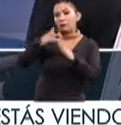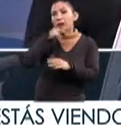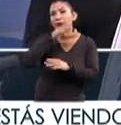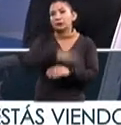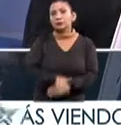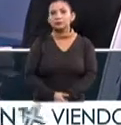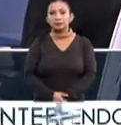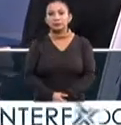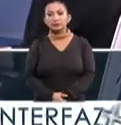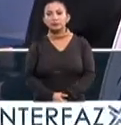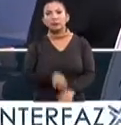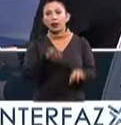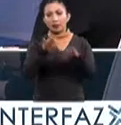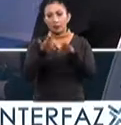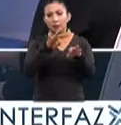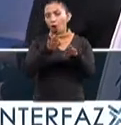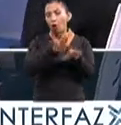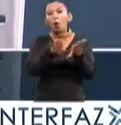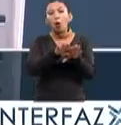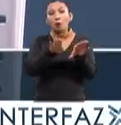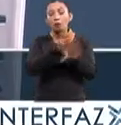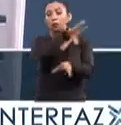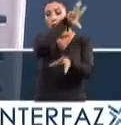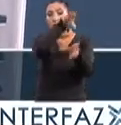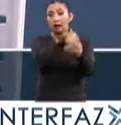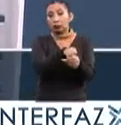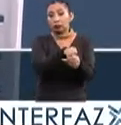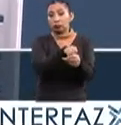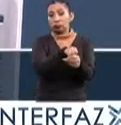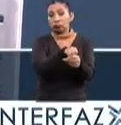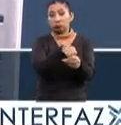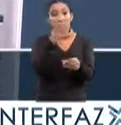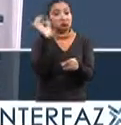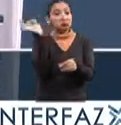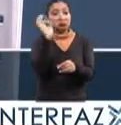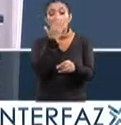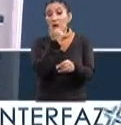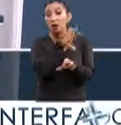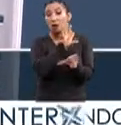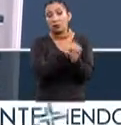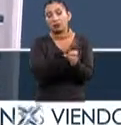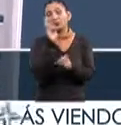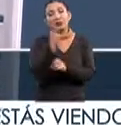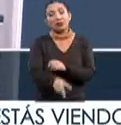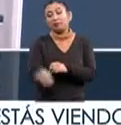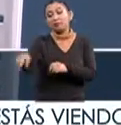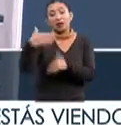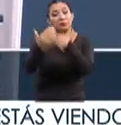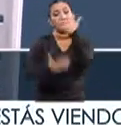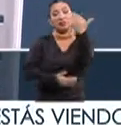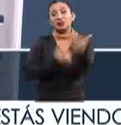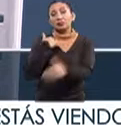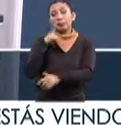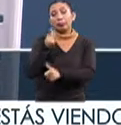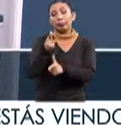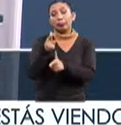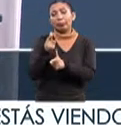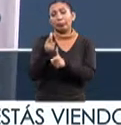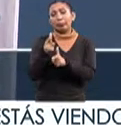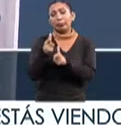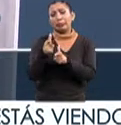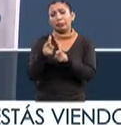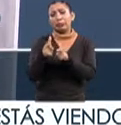padres de familia? Claro, el trabajo, como tú dices, es integral. Si no lo hacemos integral, realmente los avances los vemos muy